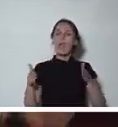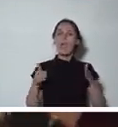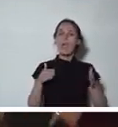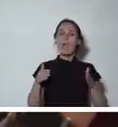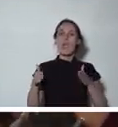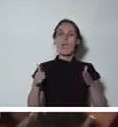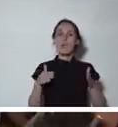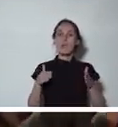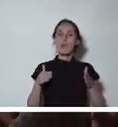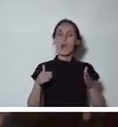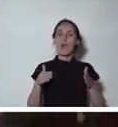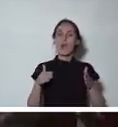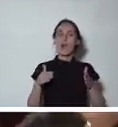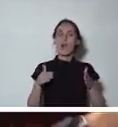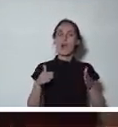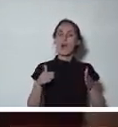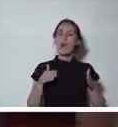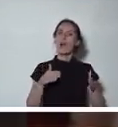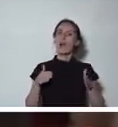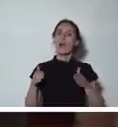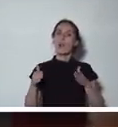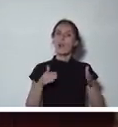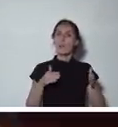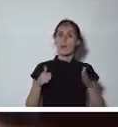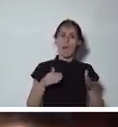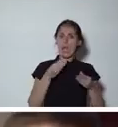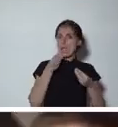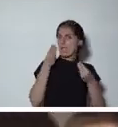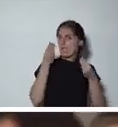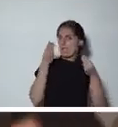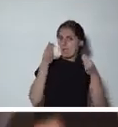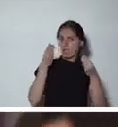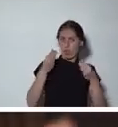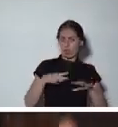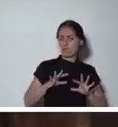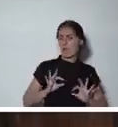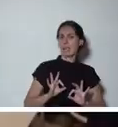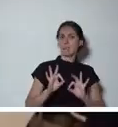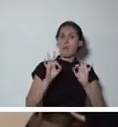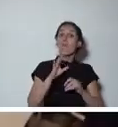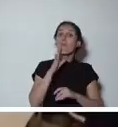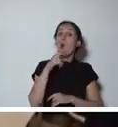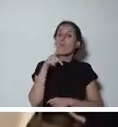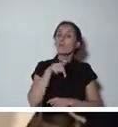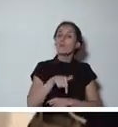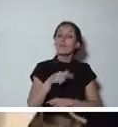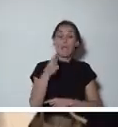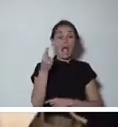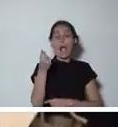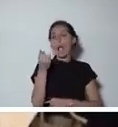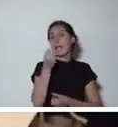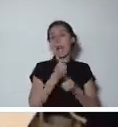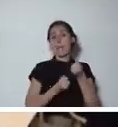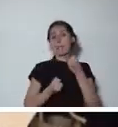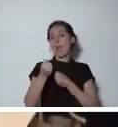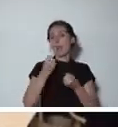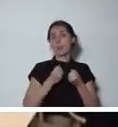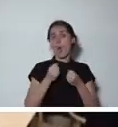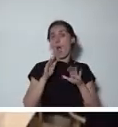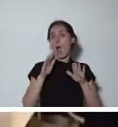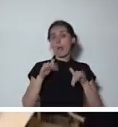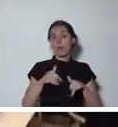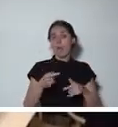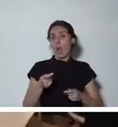tiempo liminar en términos históricos no un tiempo en donde el capitalismo no tiene más que pesadillas para